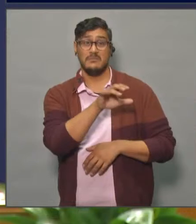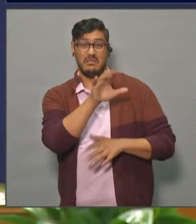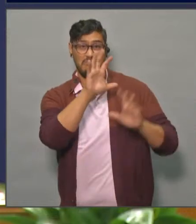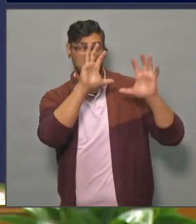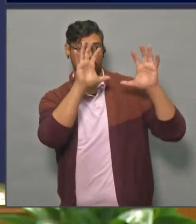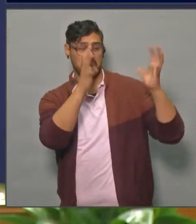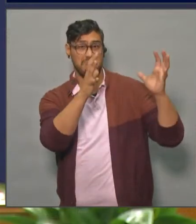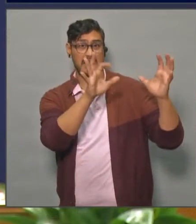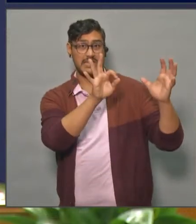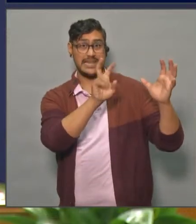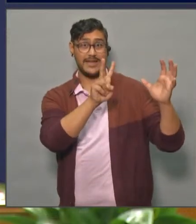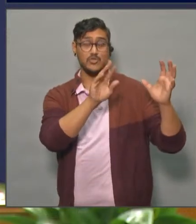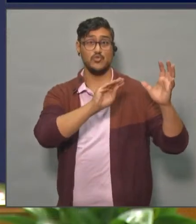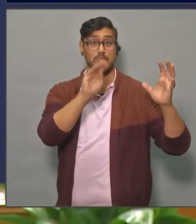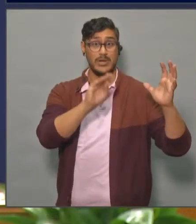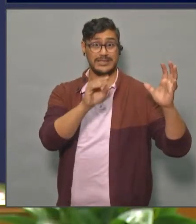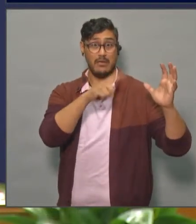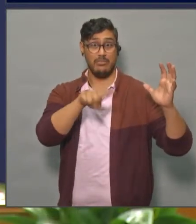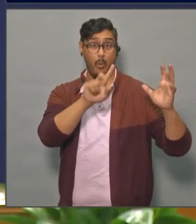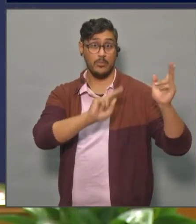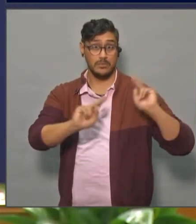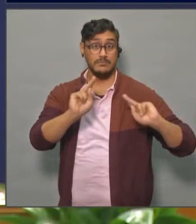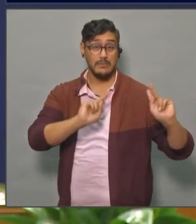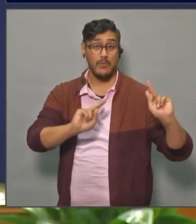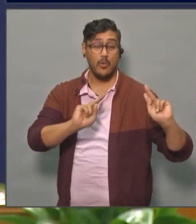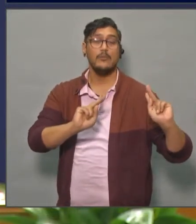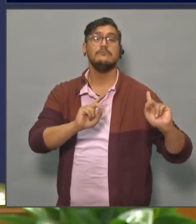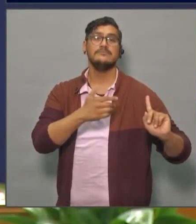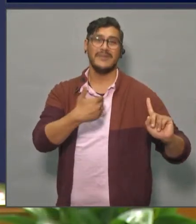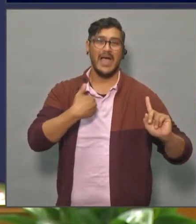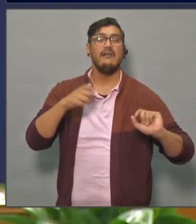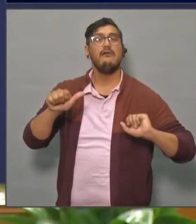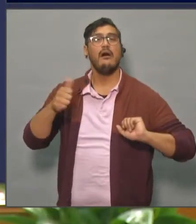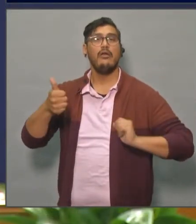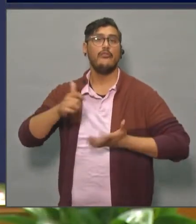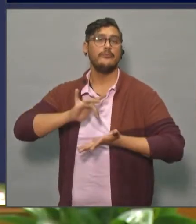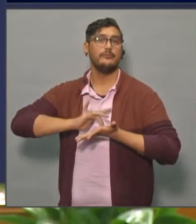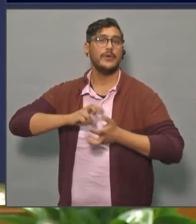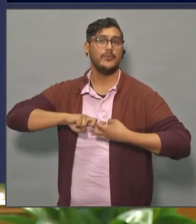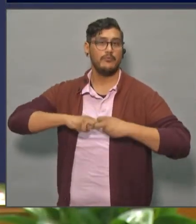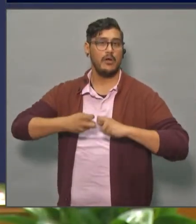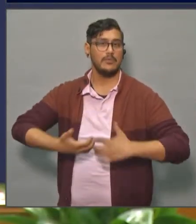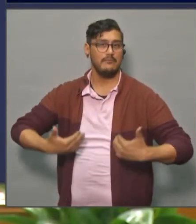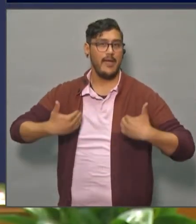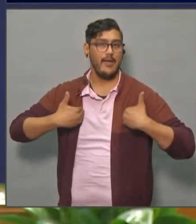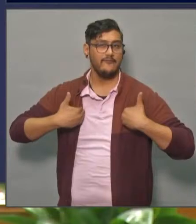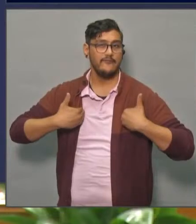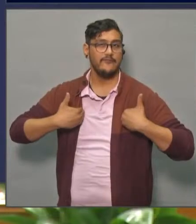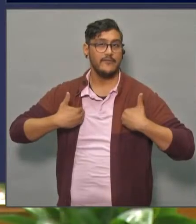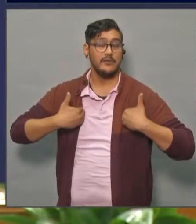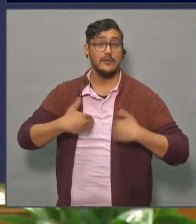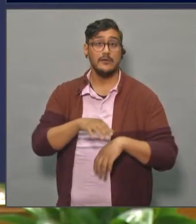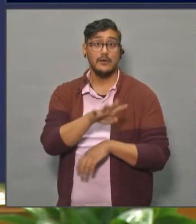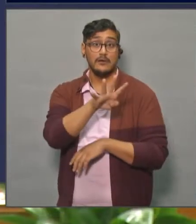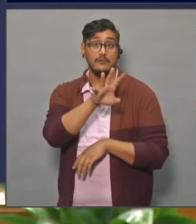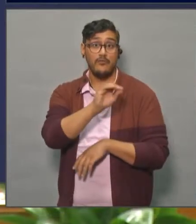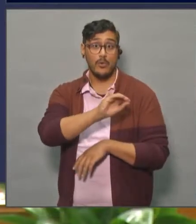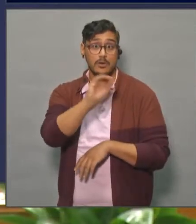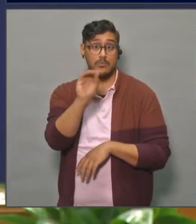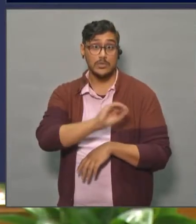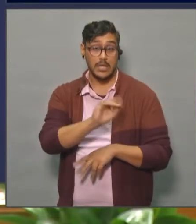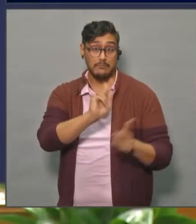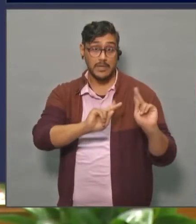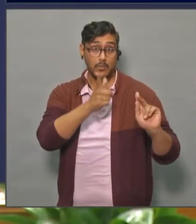92% de las personas que fallecieron tenían condiciones delicadas de salud. El 40% de las personas